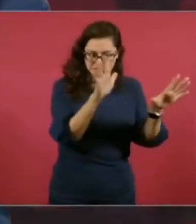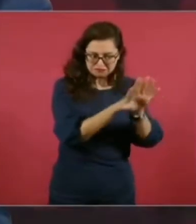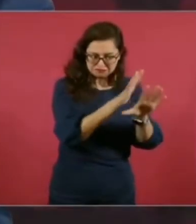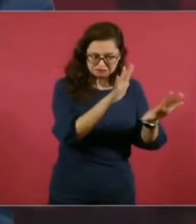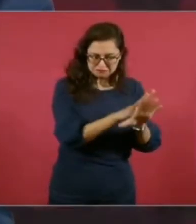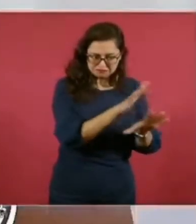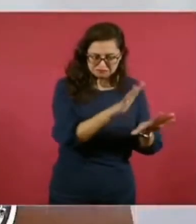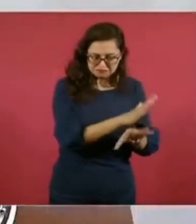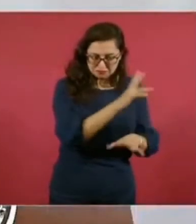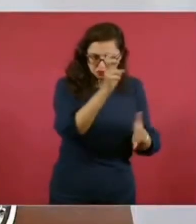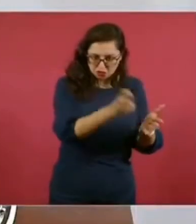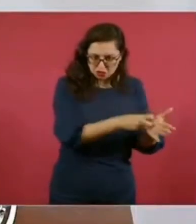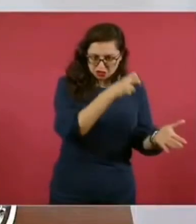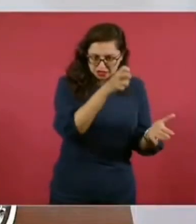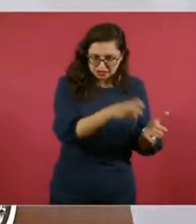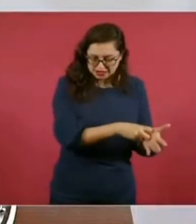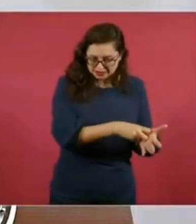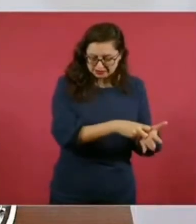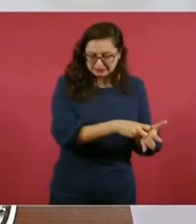Don Salinas.